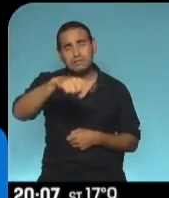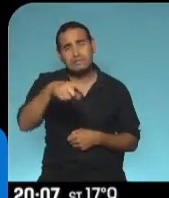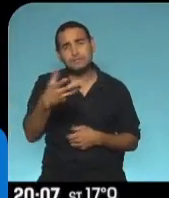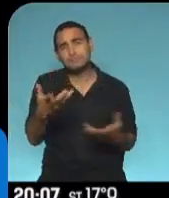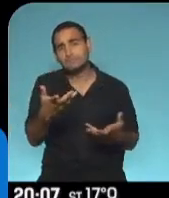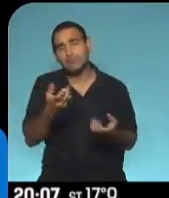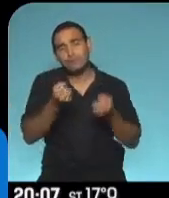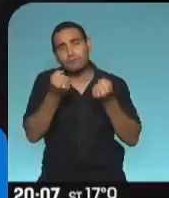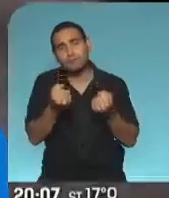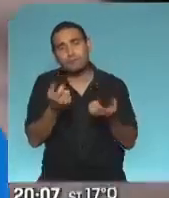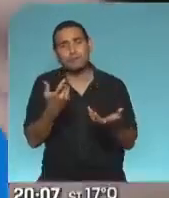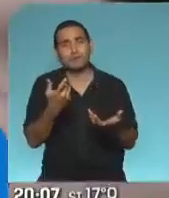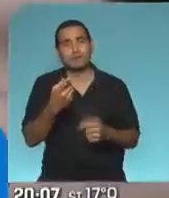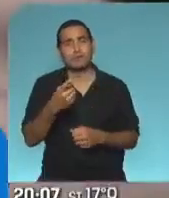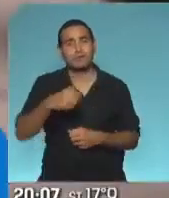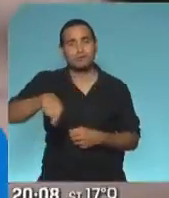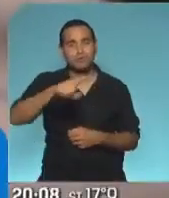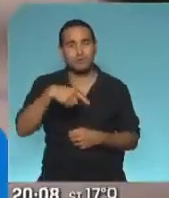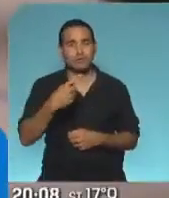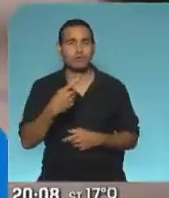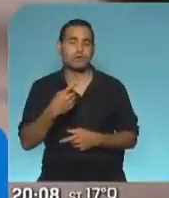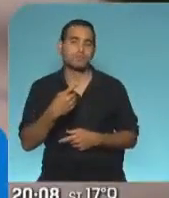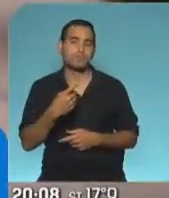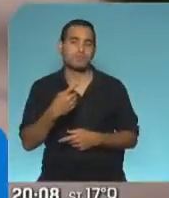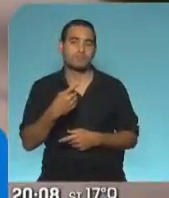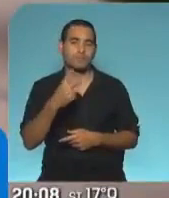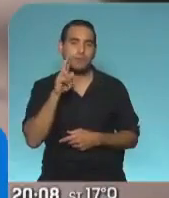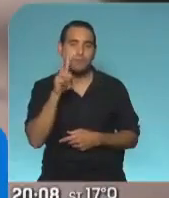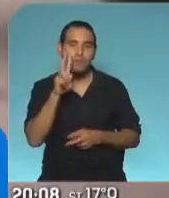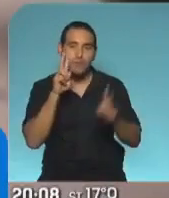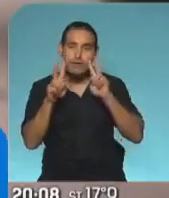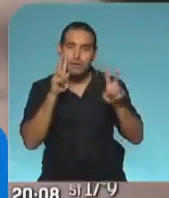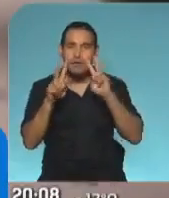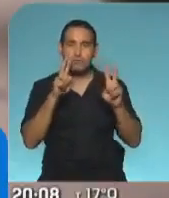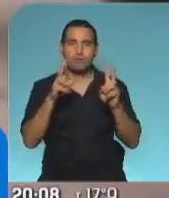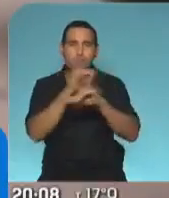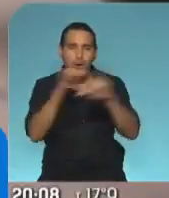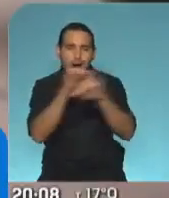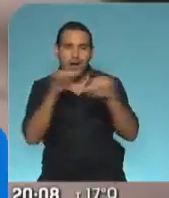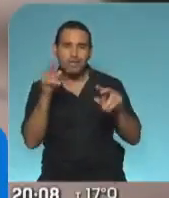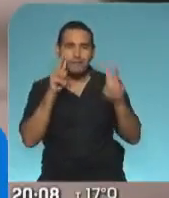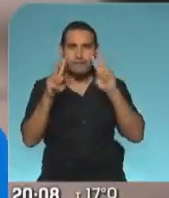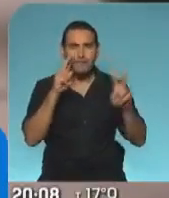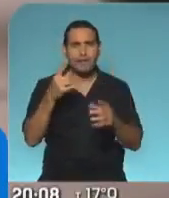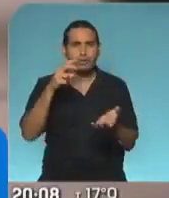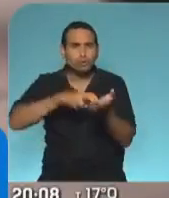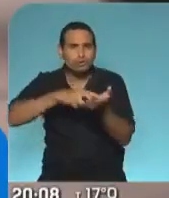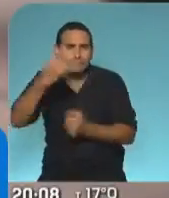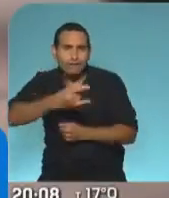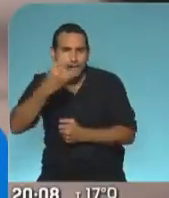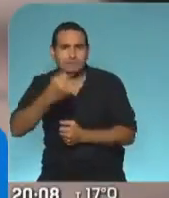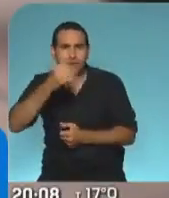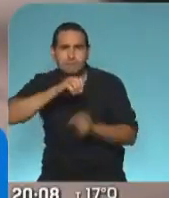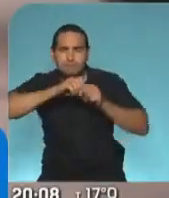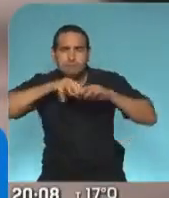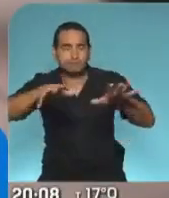tratar de que no se te cuele los medios que por sus intereses te mandan noticias falsas, porque